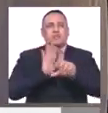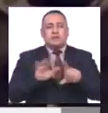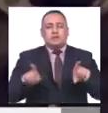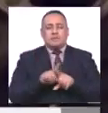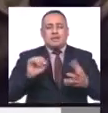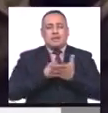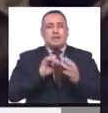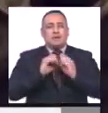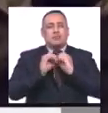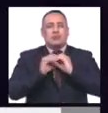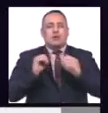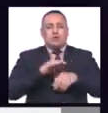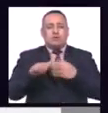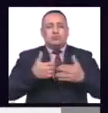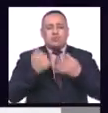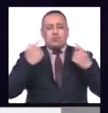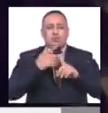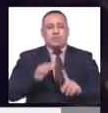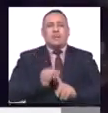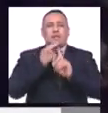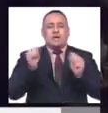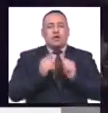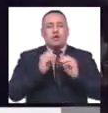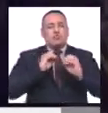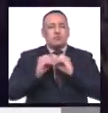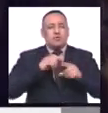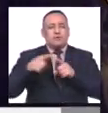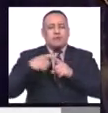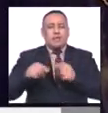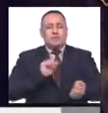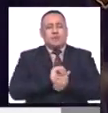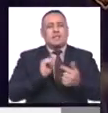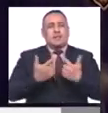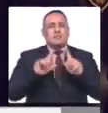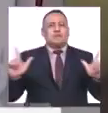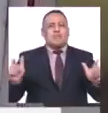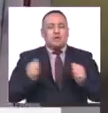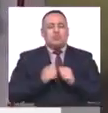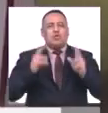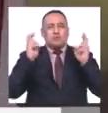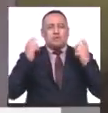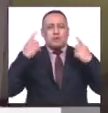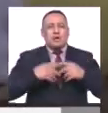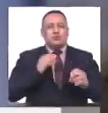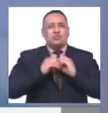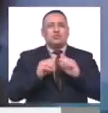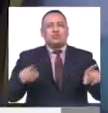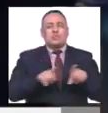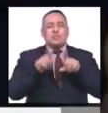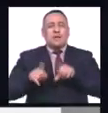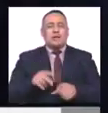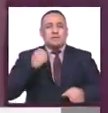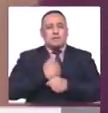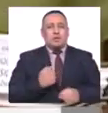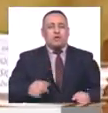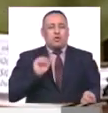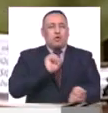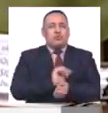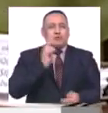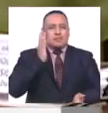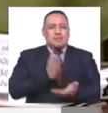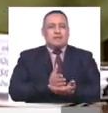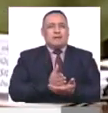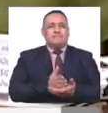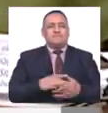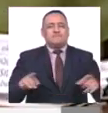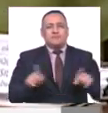que regula el procedimiento especial de conversión de penas privativas de libertad por penas alternativas en ejecución de condena.